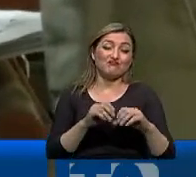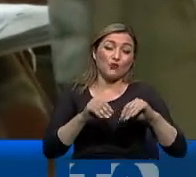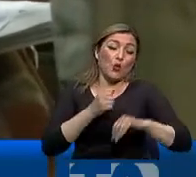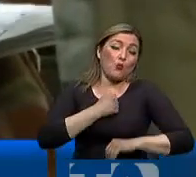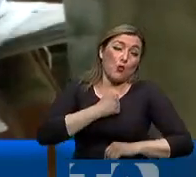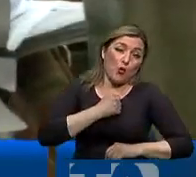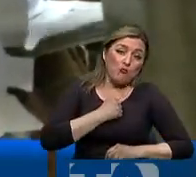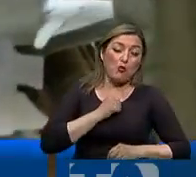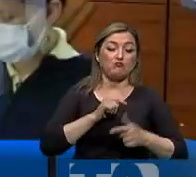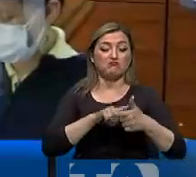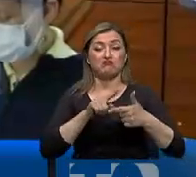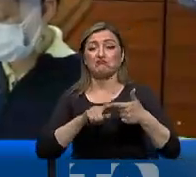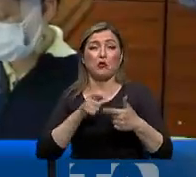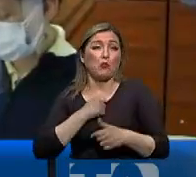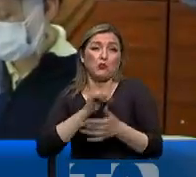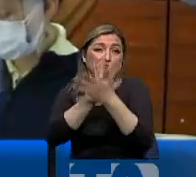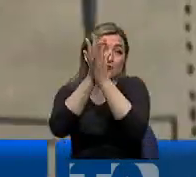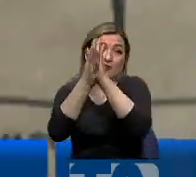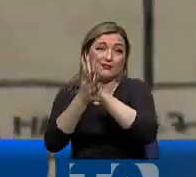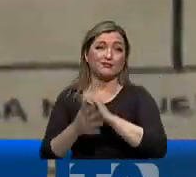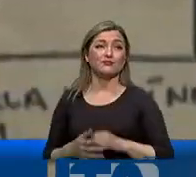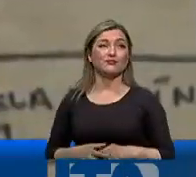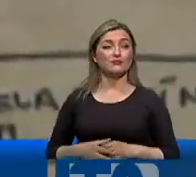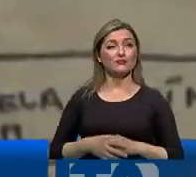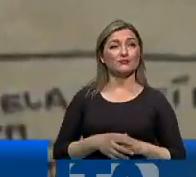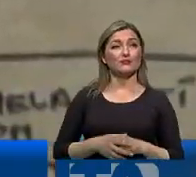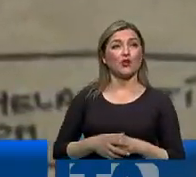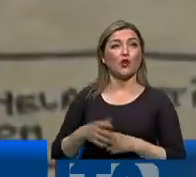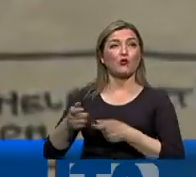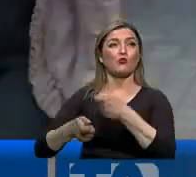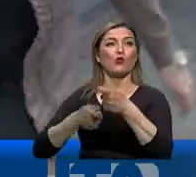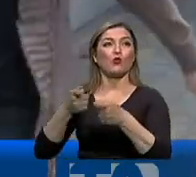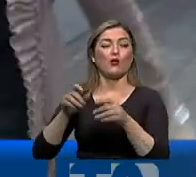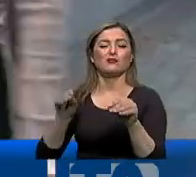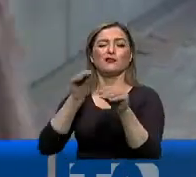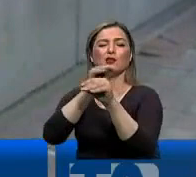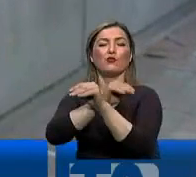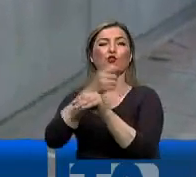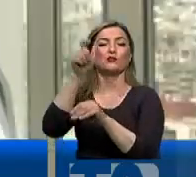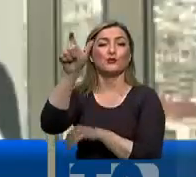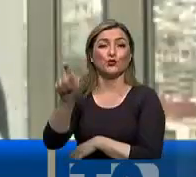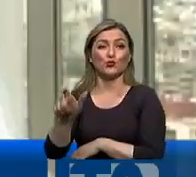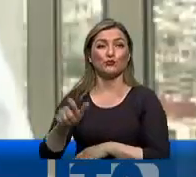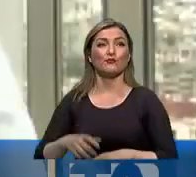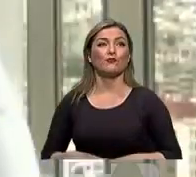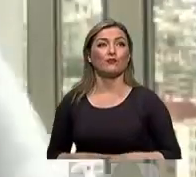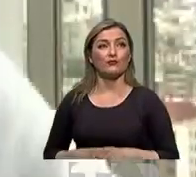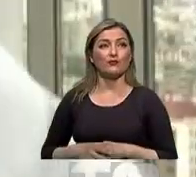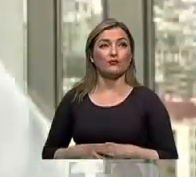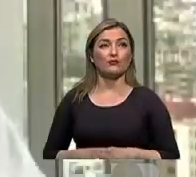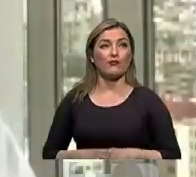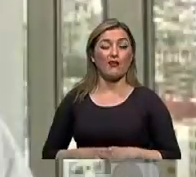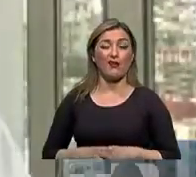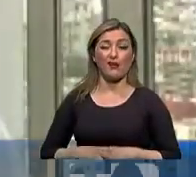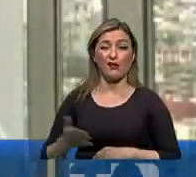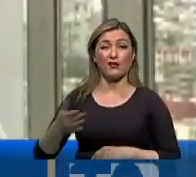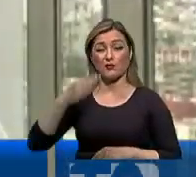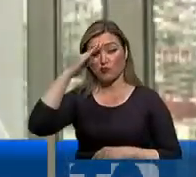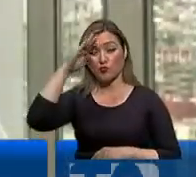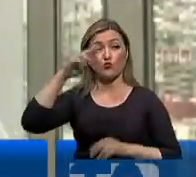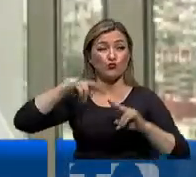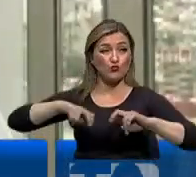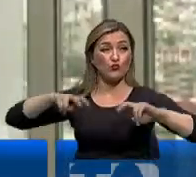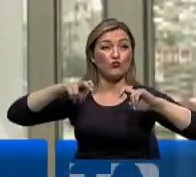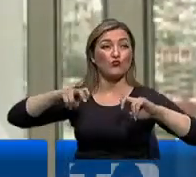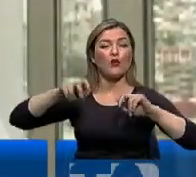su nombre o que no los tengan, o que los hayan vendido o transferido a terceros. Tienen que seguir buscando, podría contratar una de